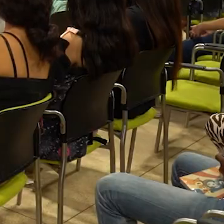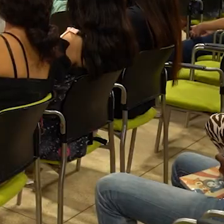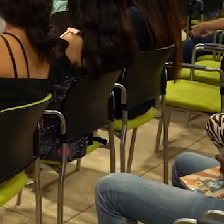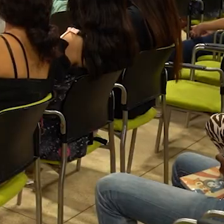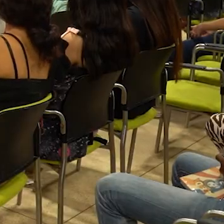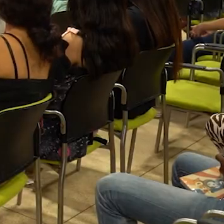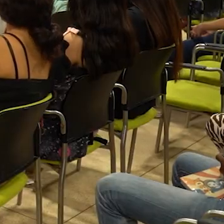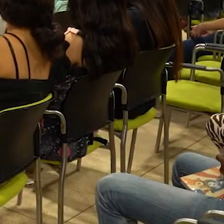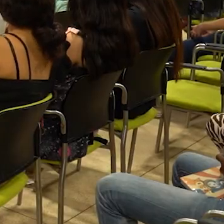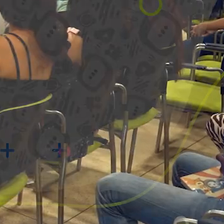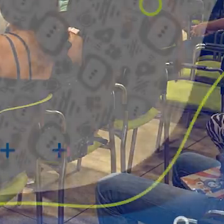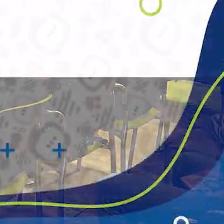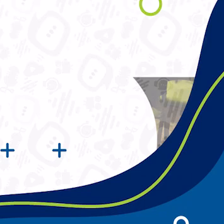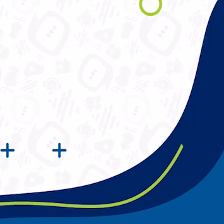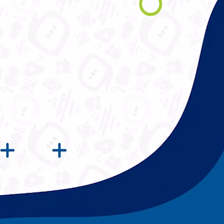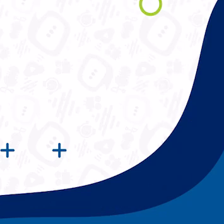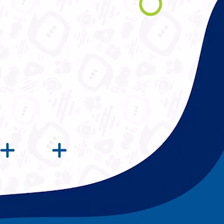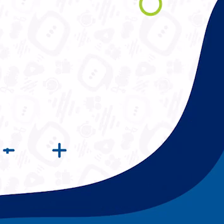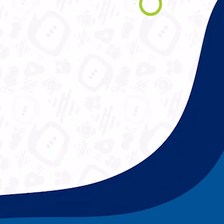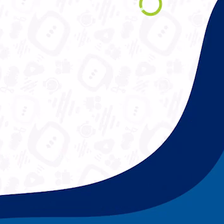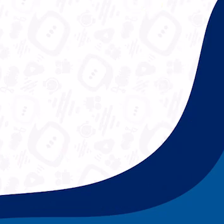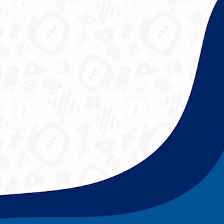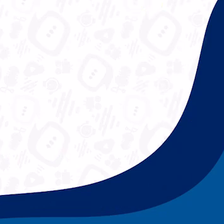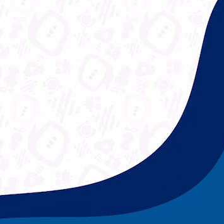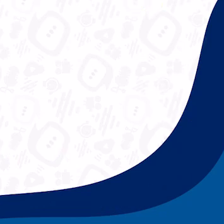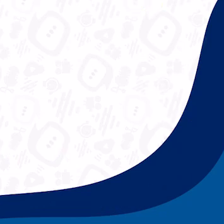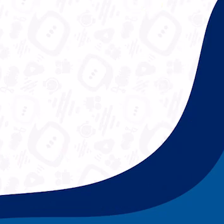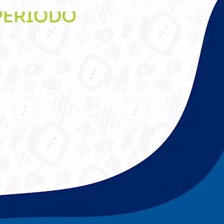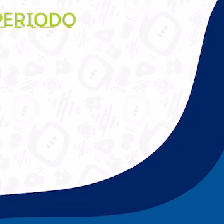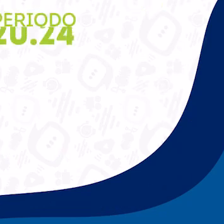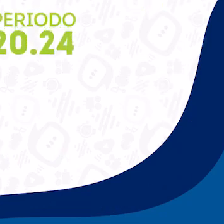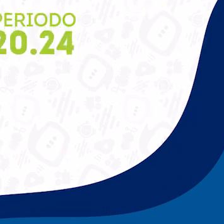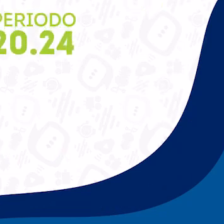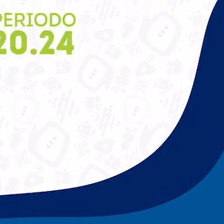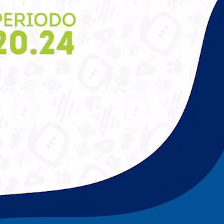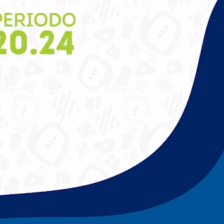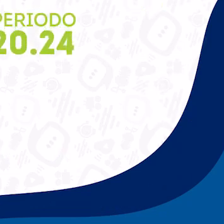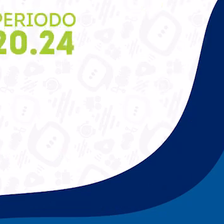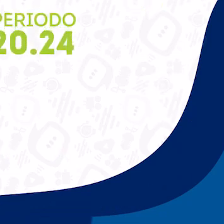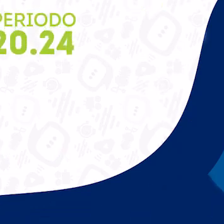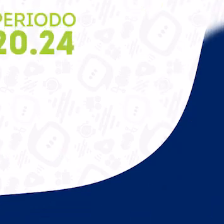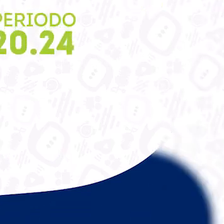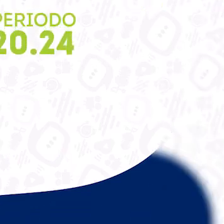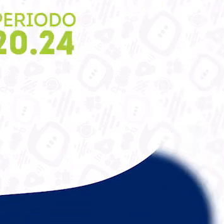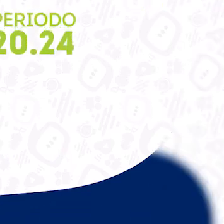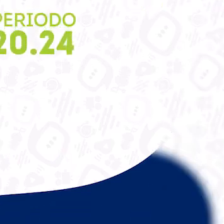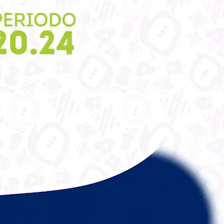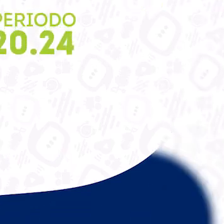Universidad del Magdalena. Aún más incluyente e innovadora.